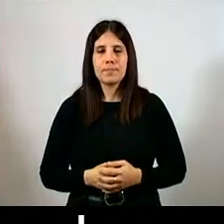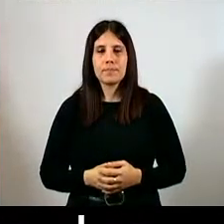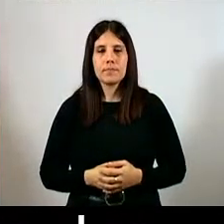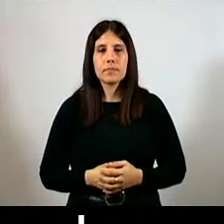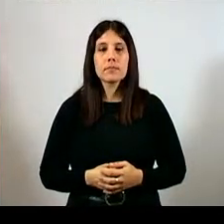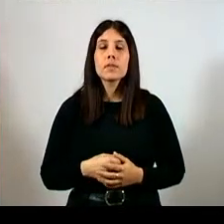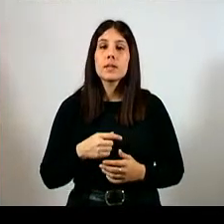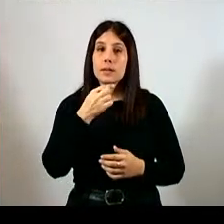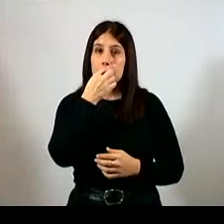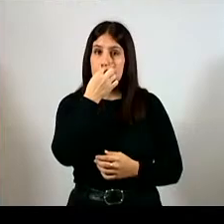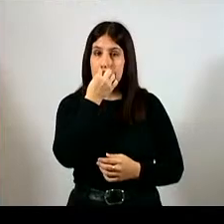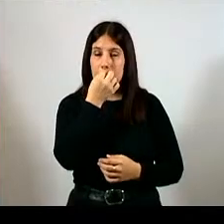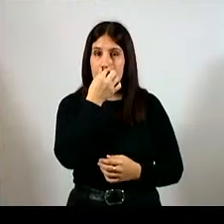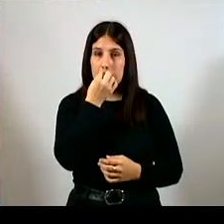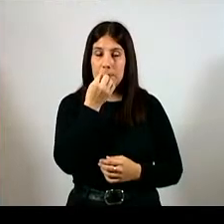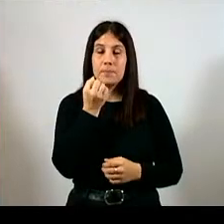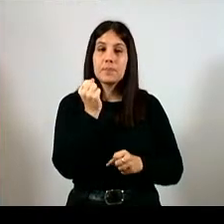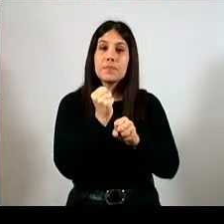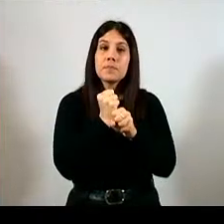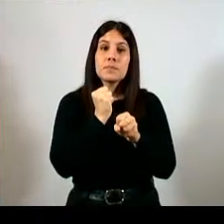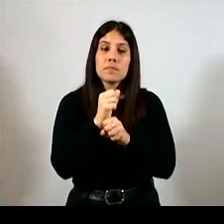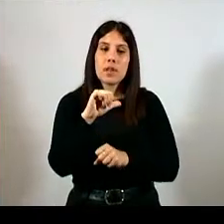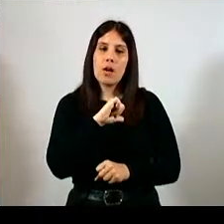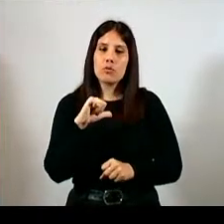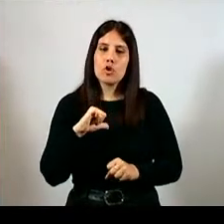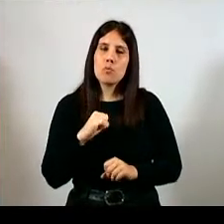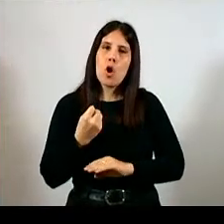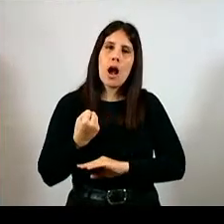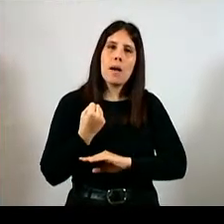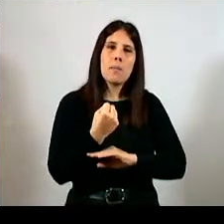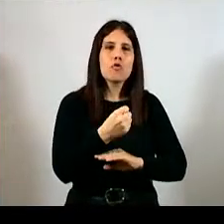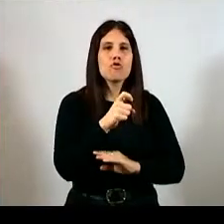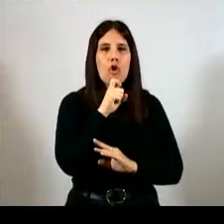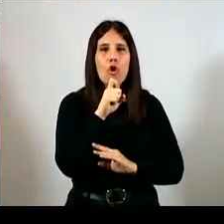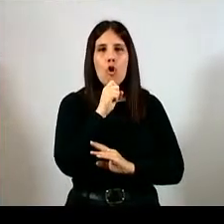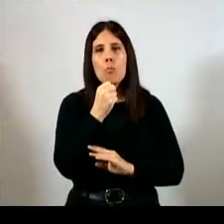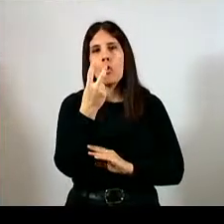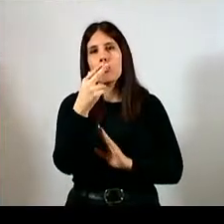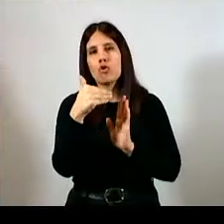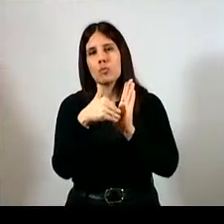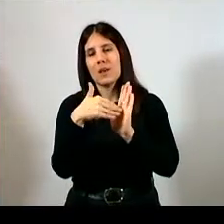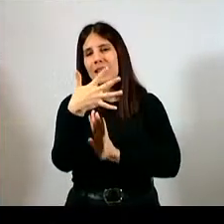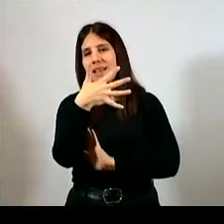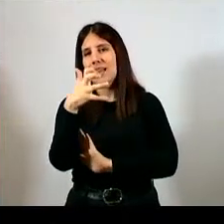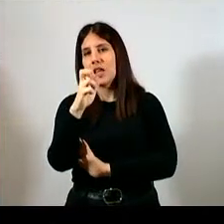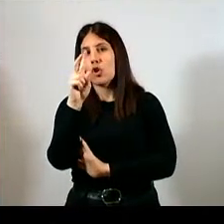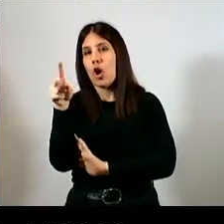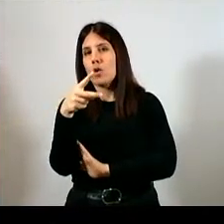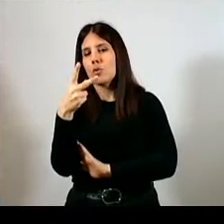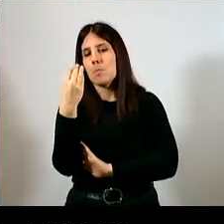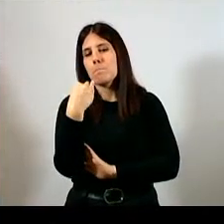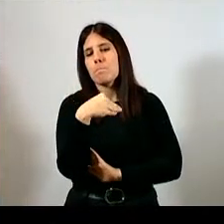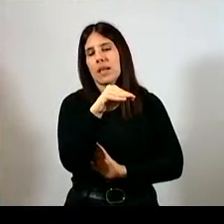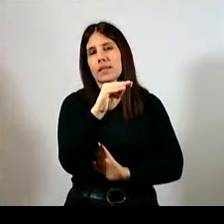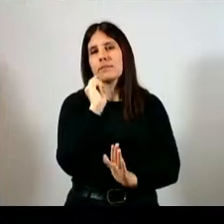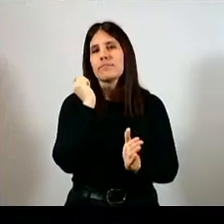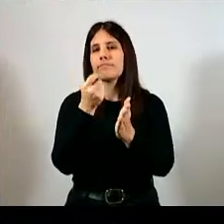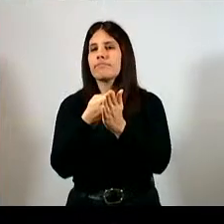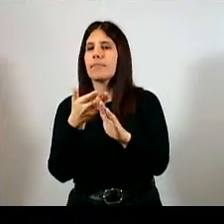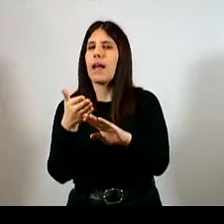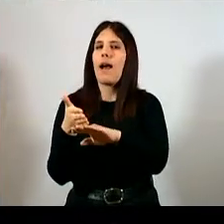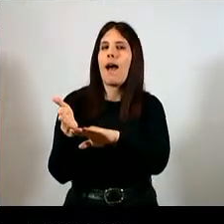Apoyaremos el mantenimiento de trabajo autónomo con una ayuda adicional de 2.500 euros que se abonará de forma